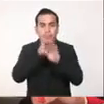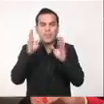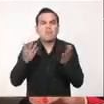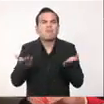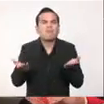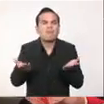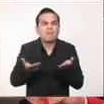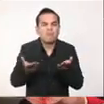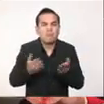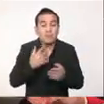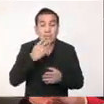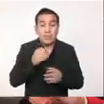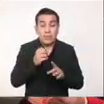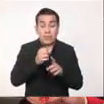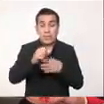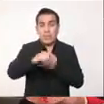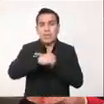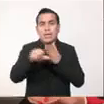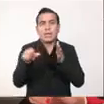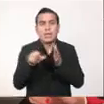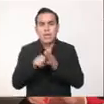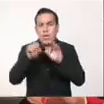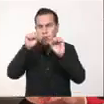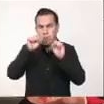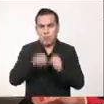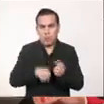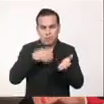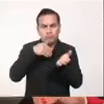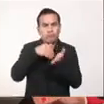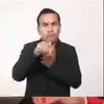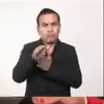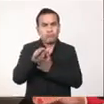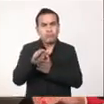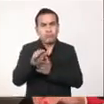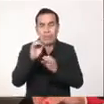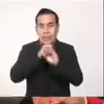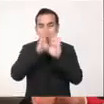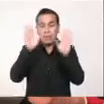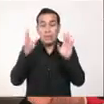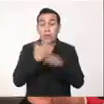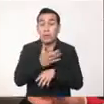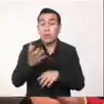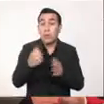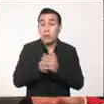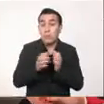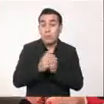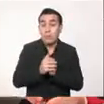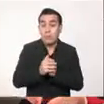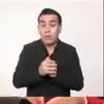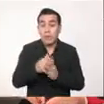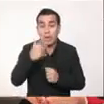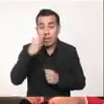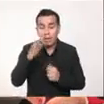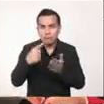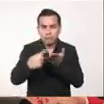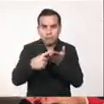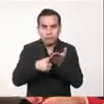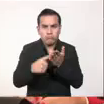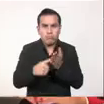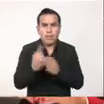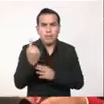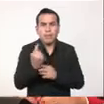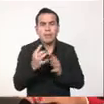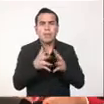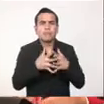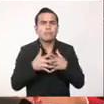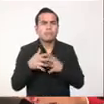y dice, la Asamblea Legislativa podrá destituir por causas predeterminadas. Platicábamos con la embajadora y